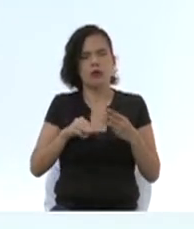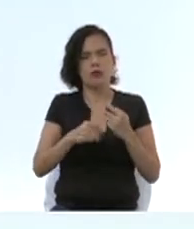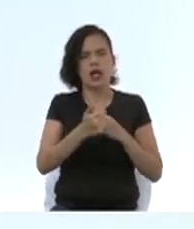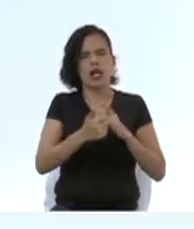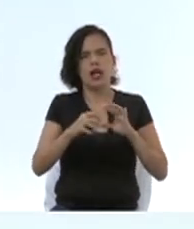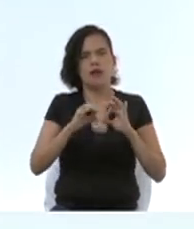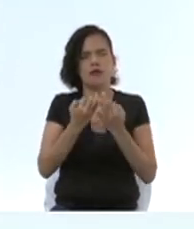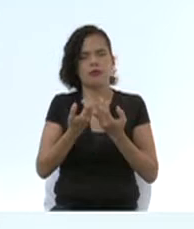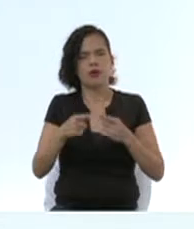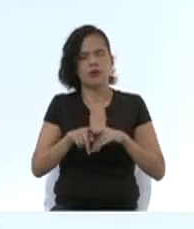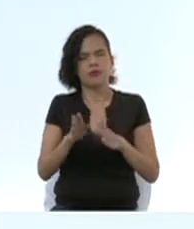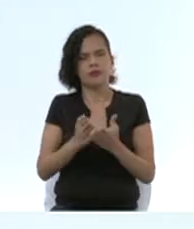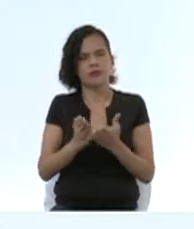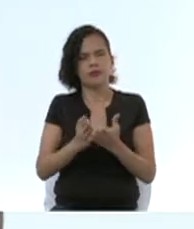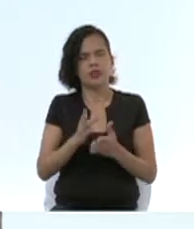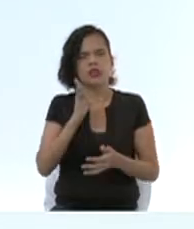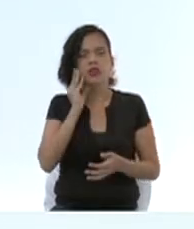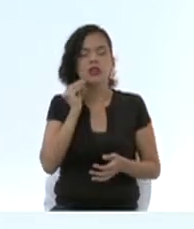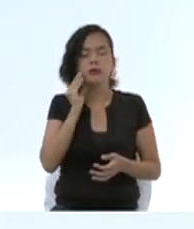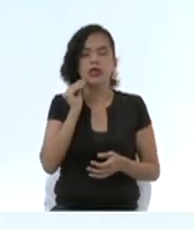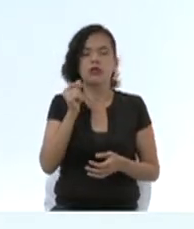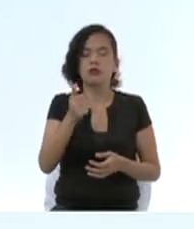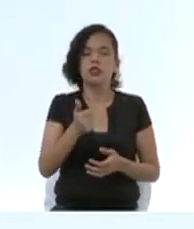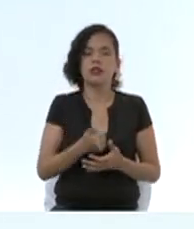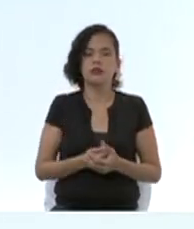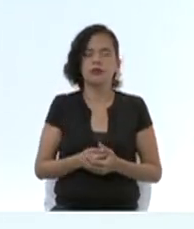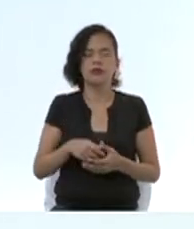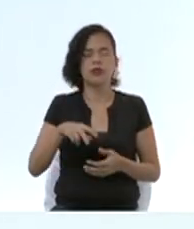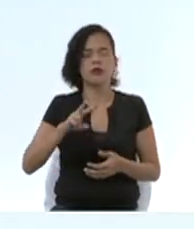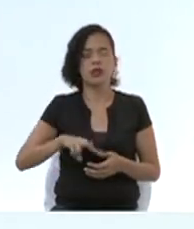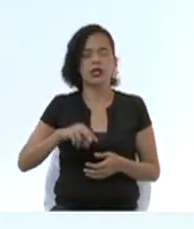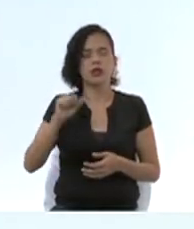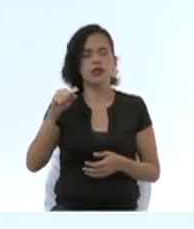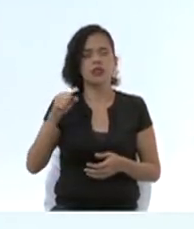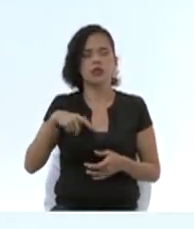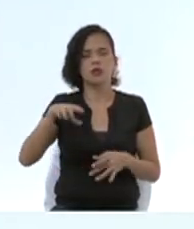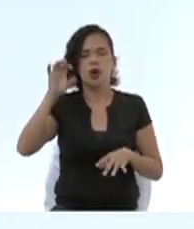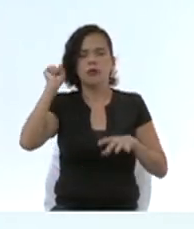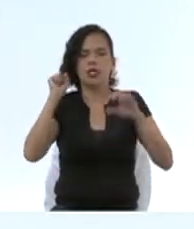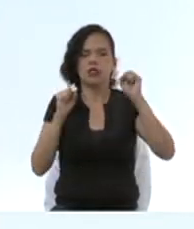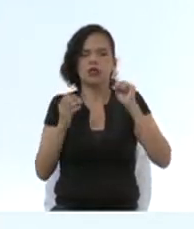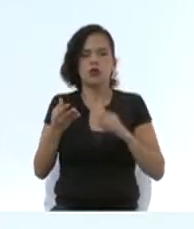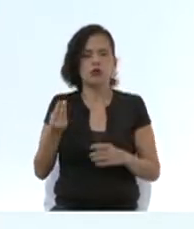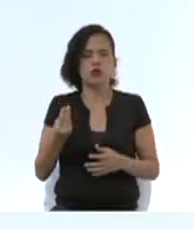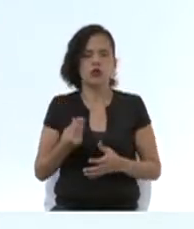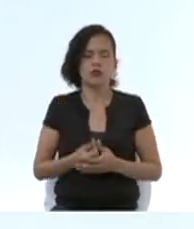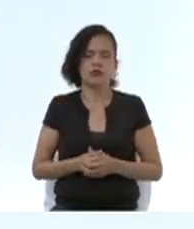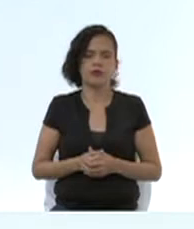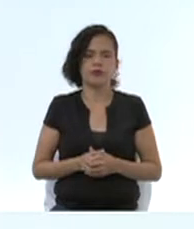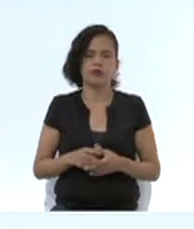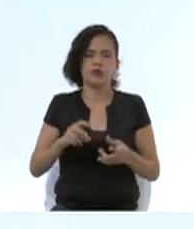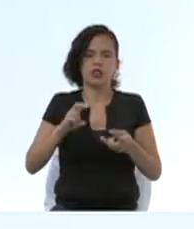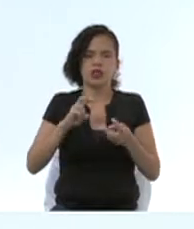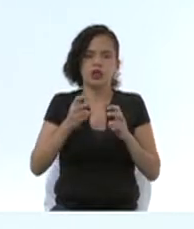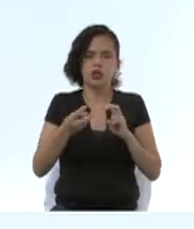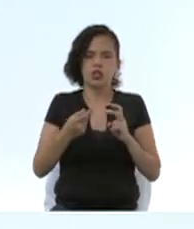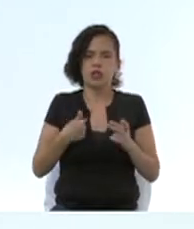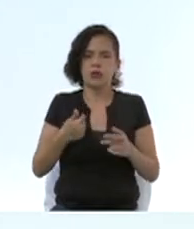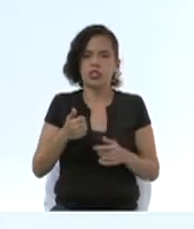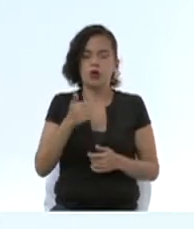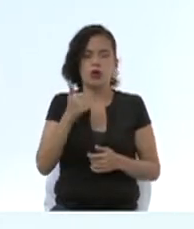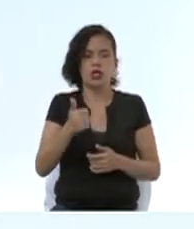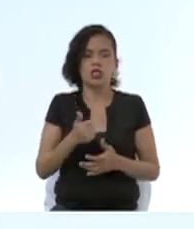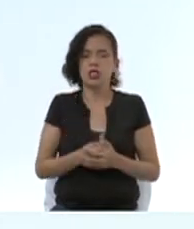Mira, ha sido una experiencia bastante fructífera. De verdad que sí, hemos aprendido muchísimo. Los temas han estado